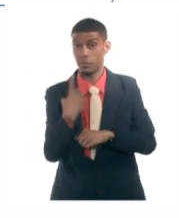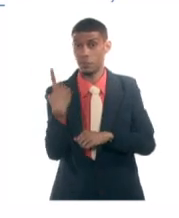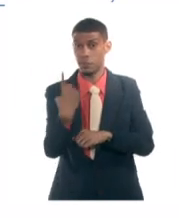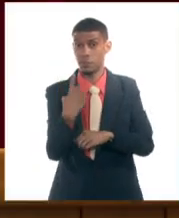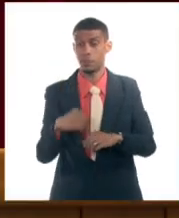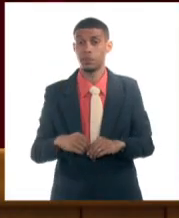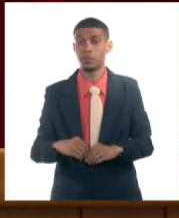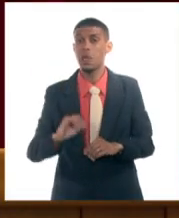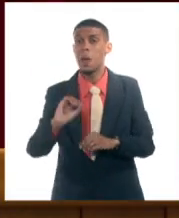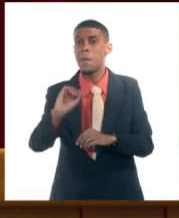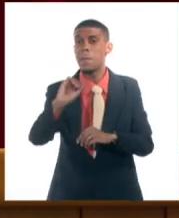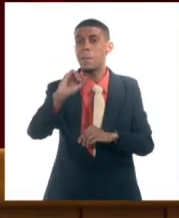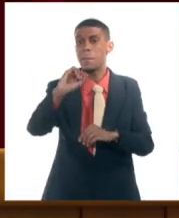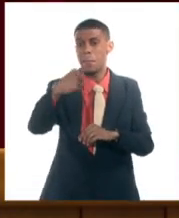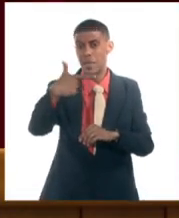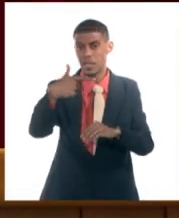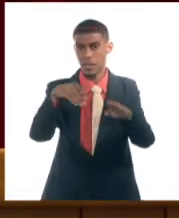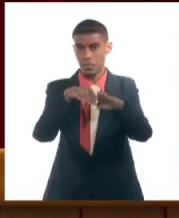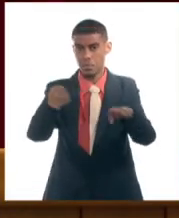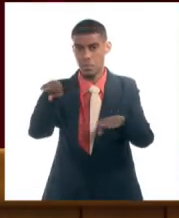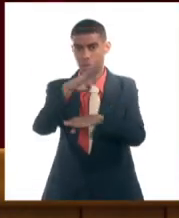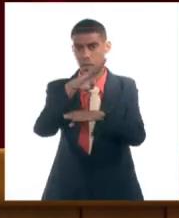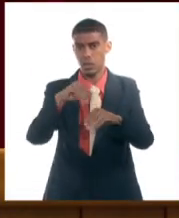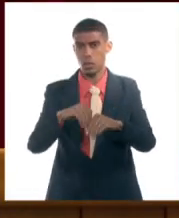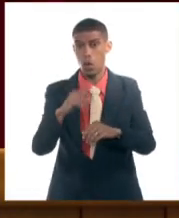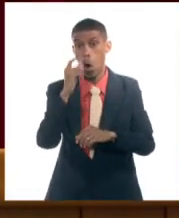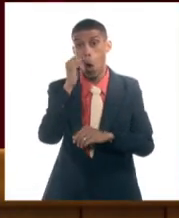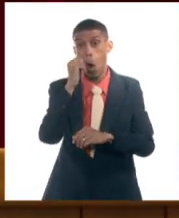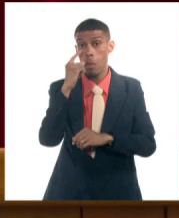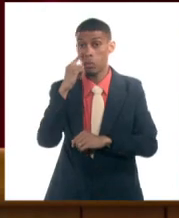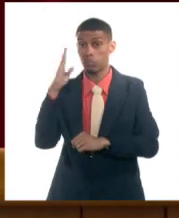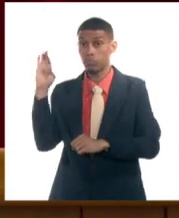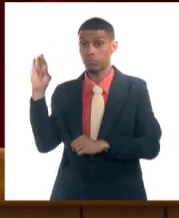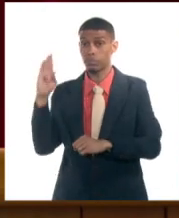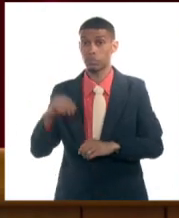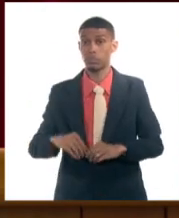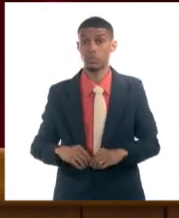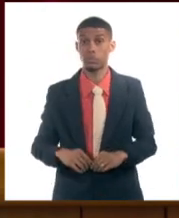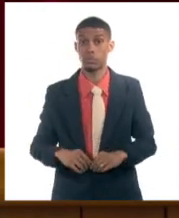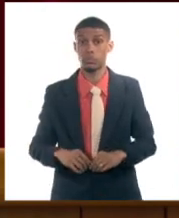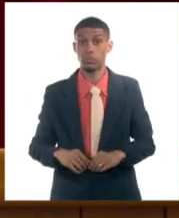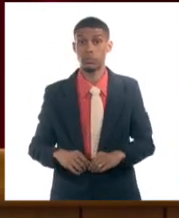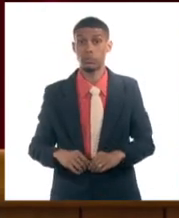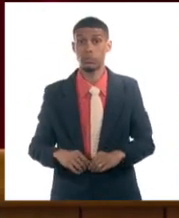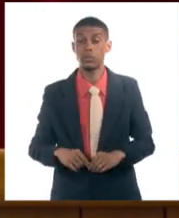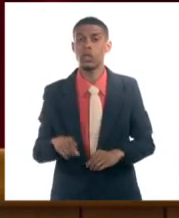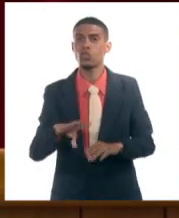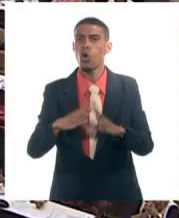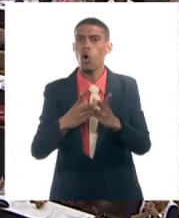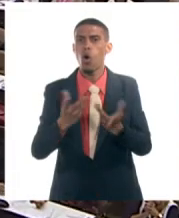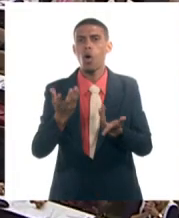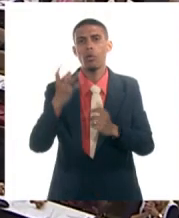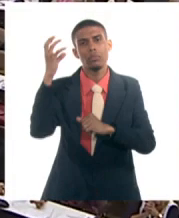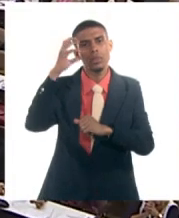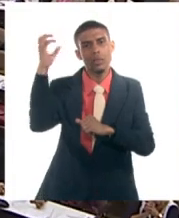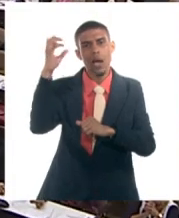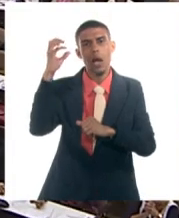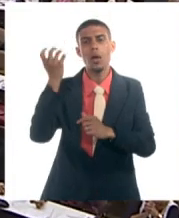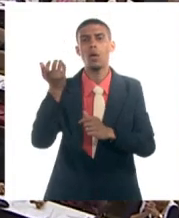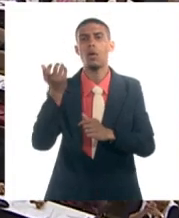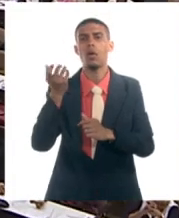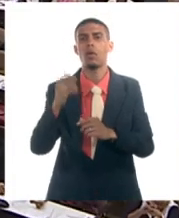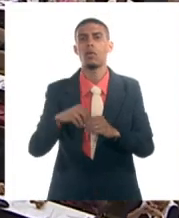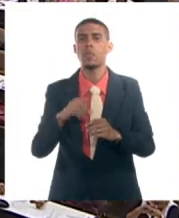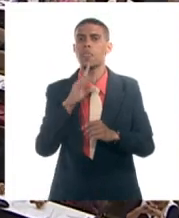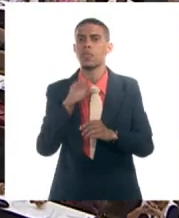el viceprimer ministro Jorge Luis Perdomo enfatizó que se trata de la prioridad que el Estado y el gobierno cubanos ofrecen a